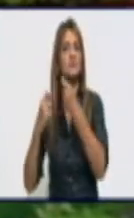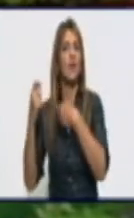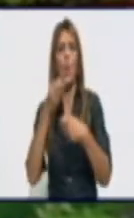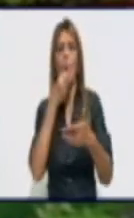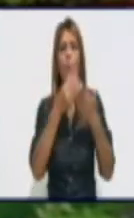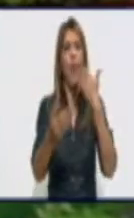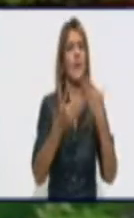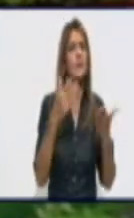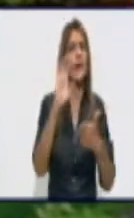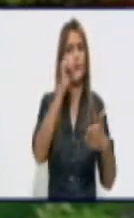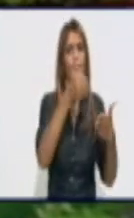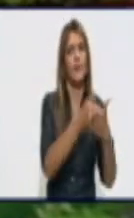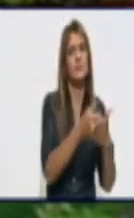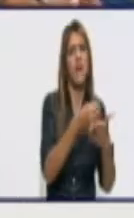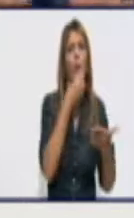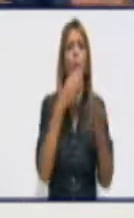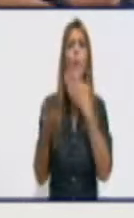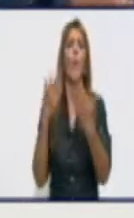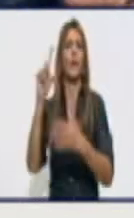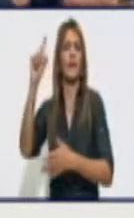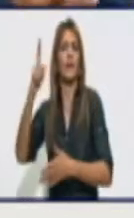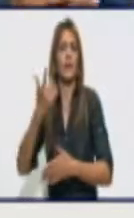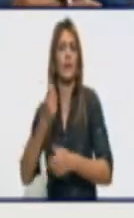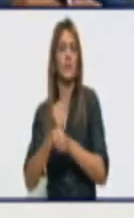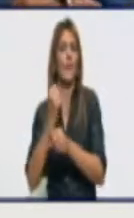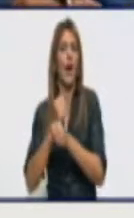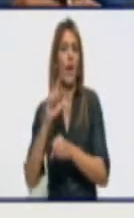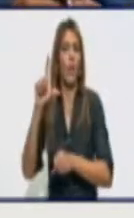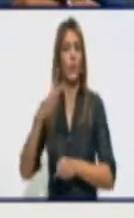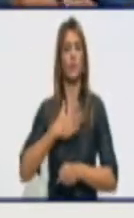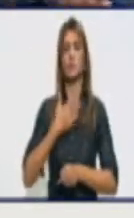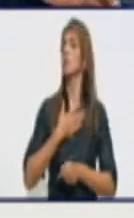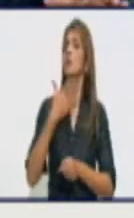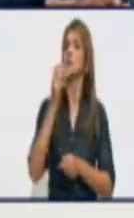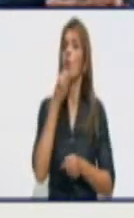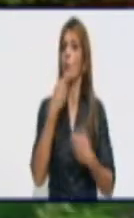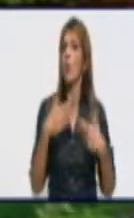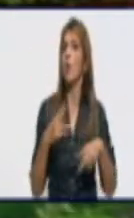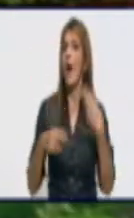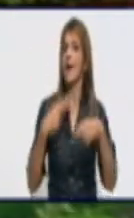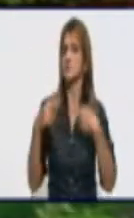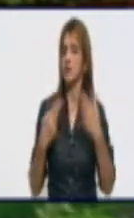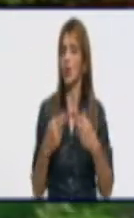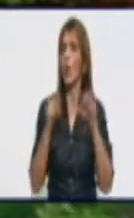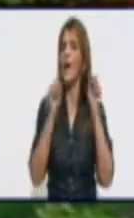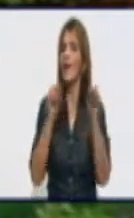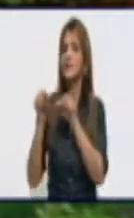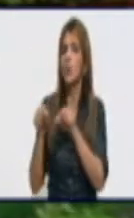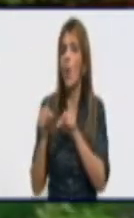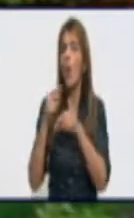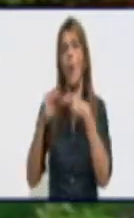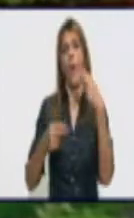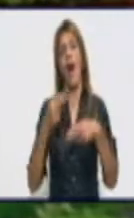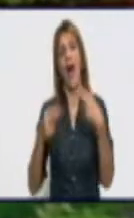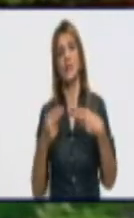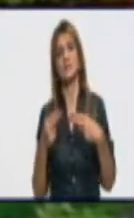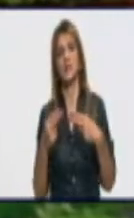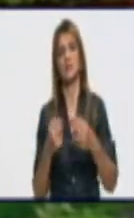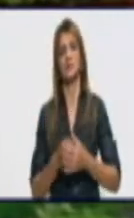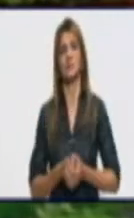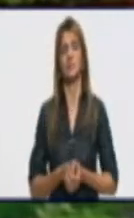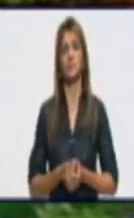comercializar con cualquier otra entidad, con Fruta Selecta o con cualquier otra entidad. Esto hace que la empresa estatal, obliga a que la